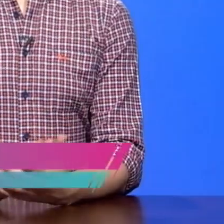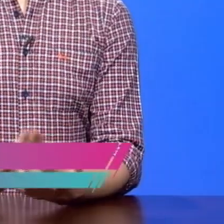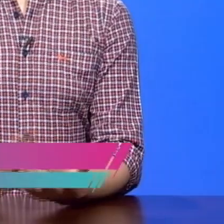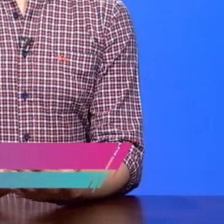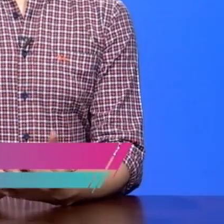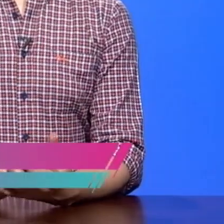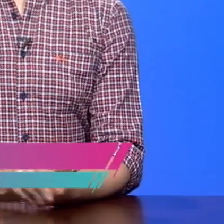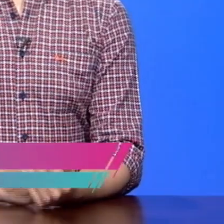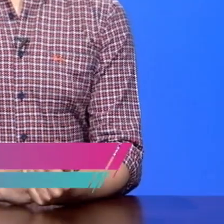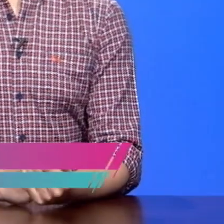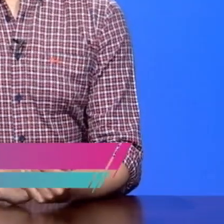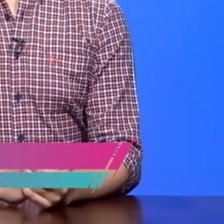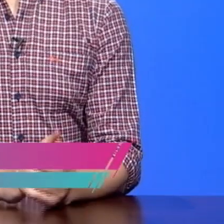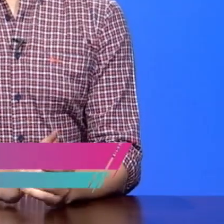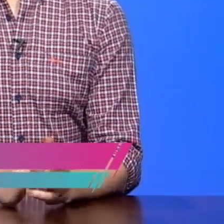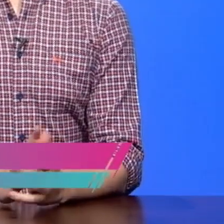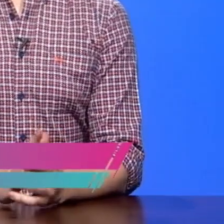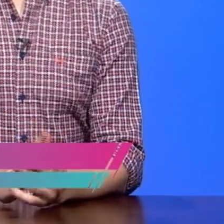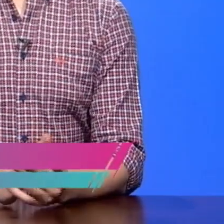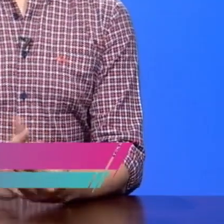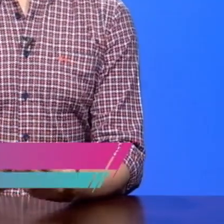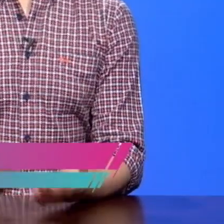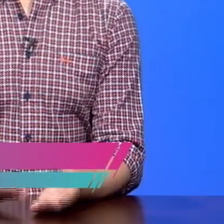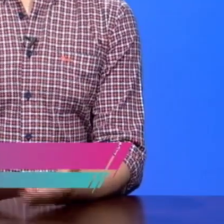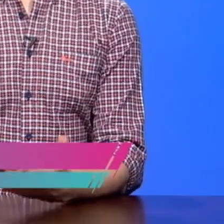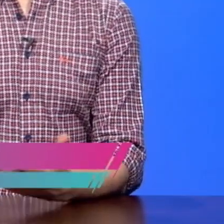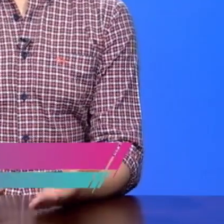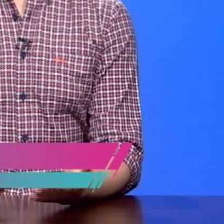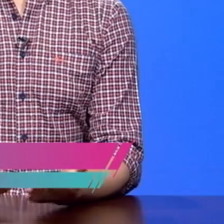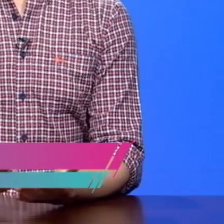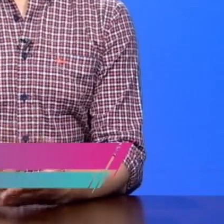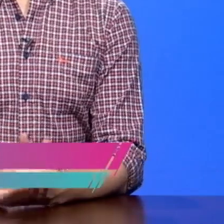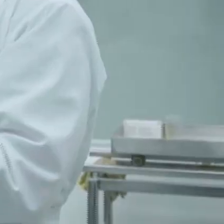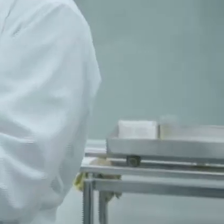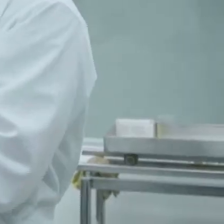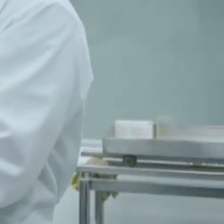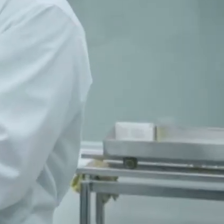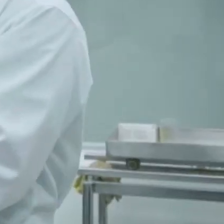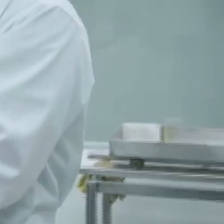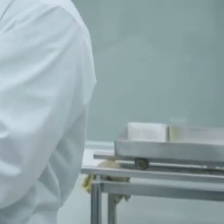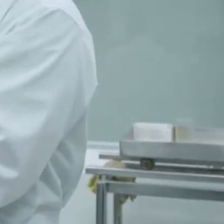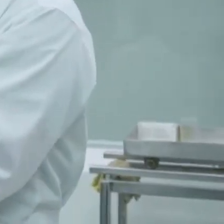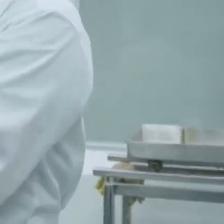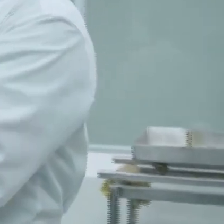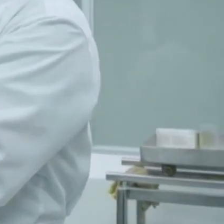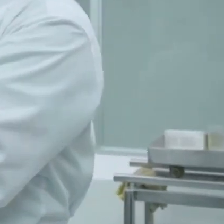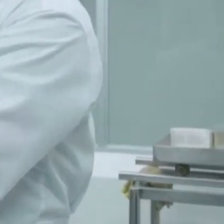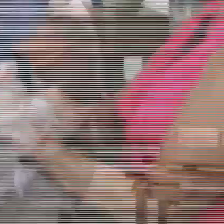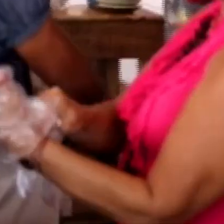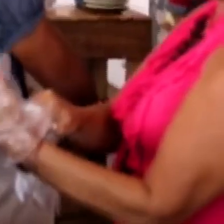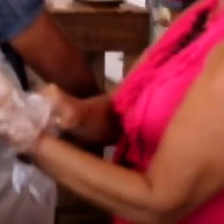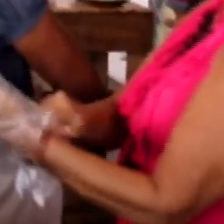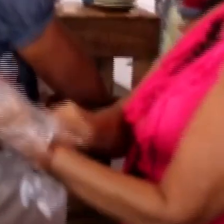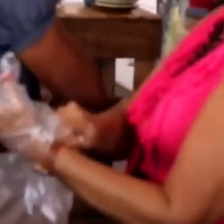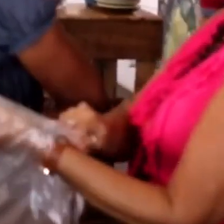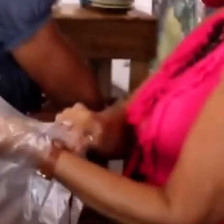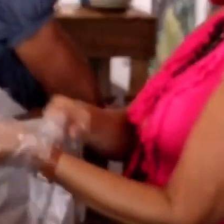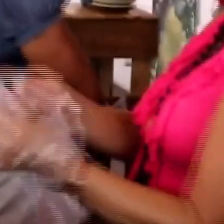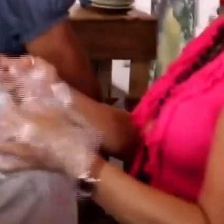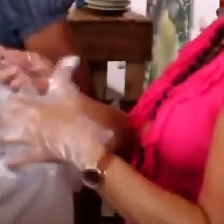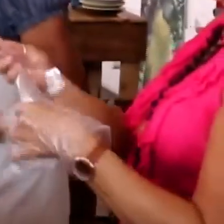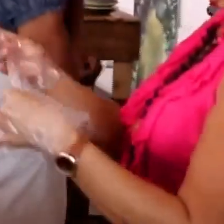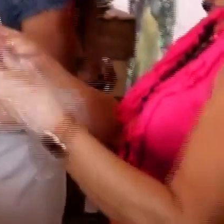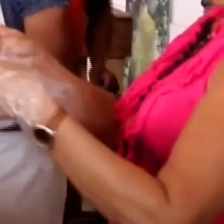tal? Mi nombre es Adrián Naranjo y soy parte del equipo de producción de 13 Costa Rica Televisión. A diario nos llegan mensajes de apoyo, informaciones de